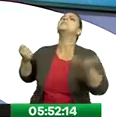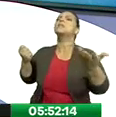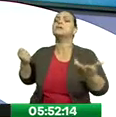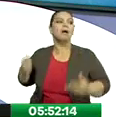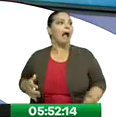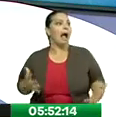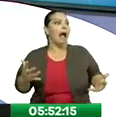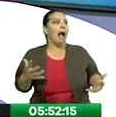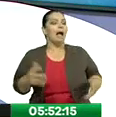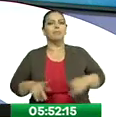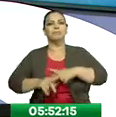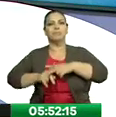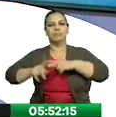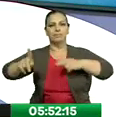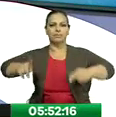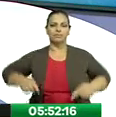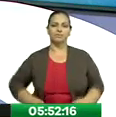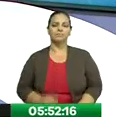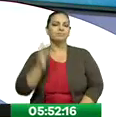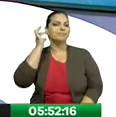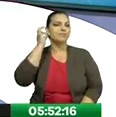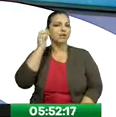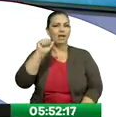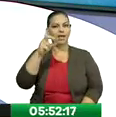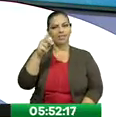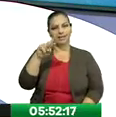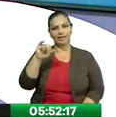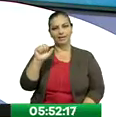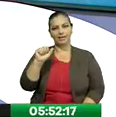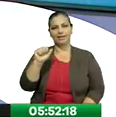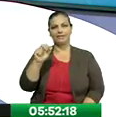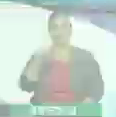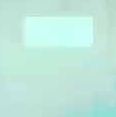compañera Adriana Méndez aquí con los detalles.